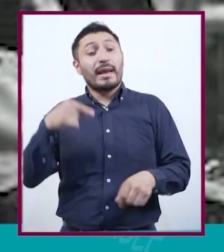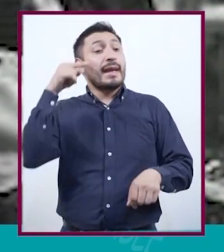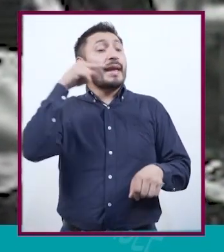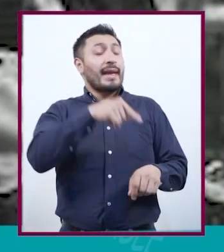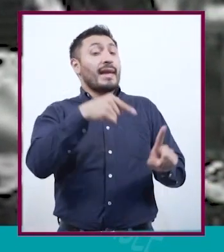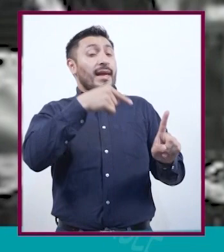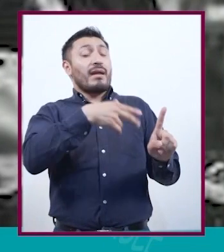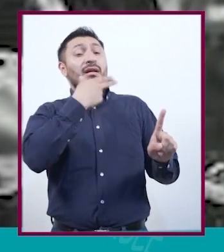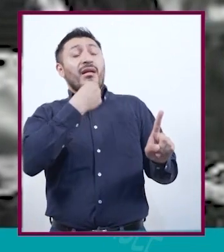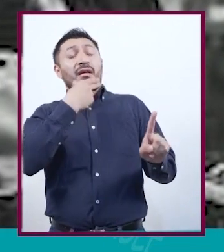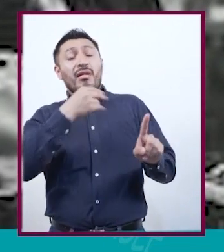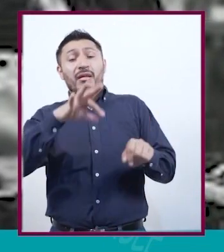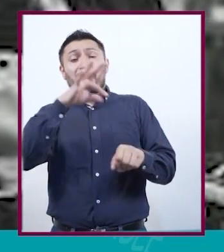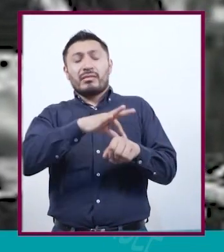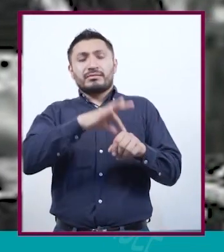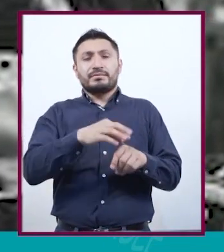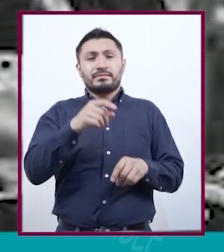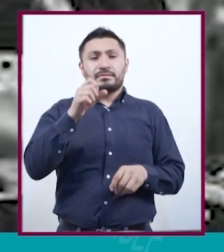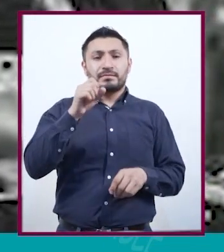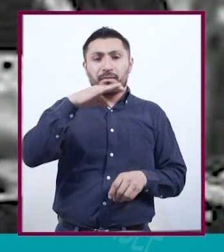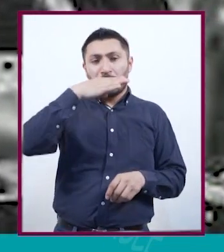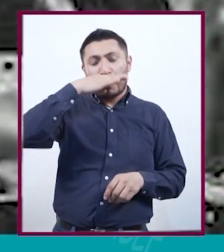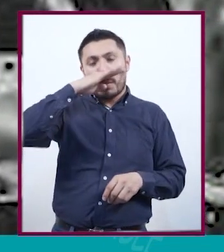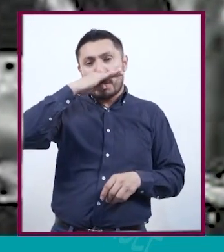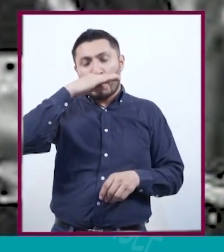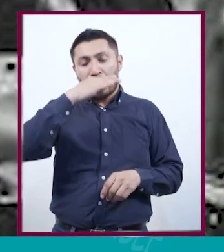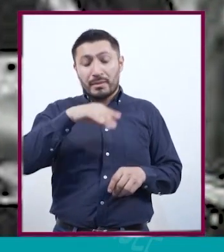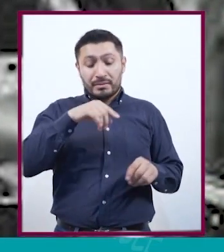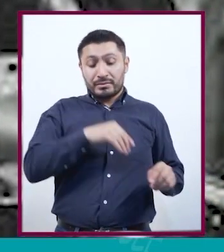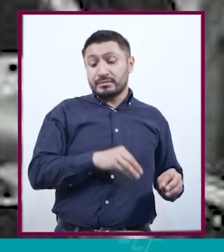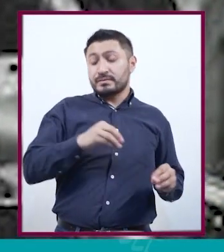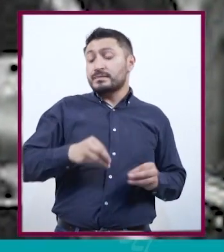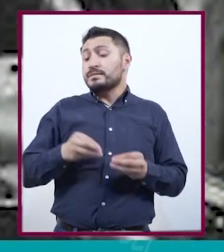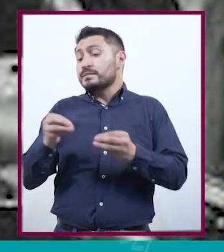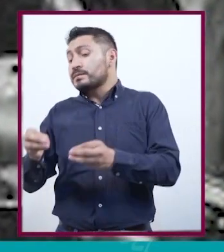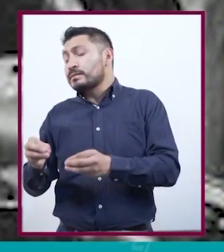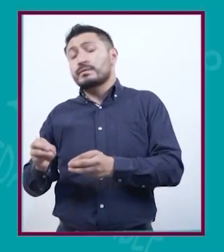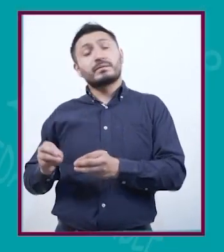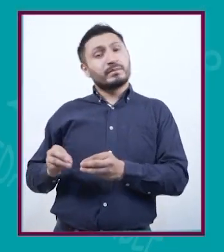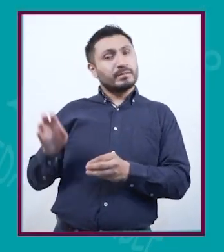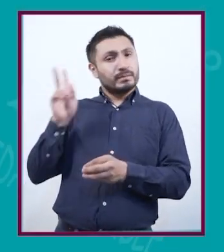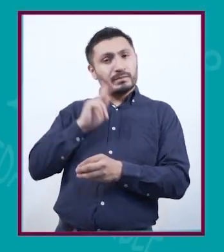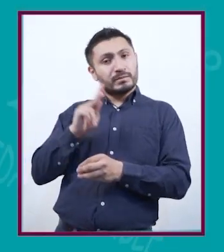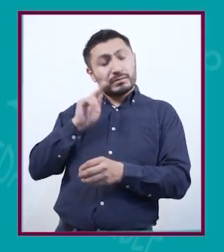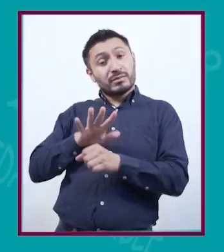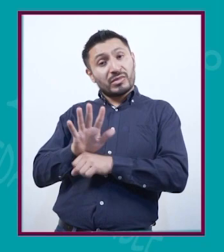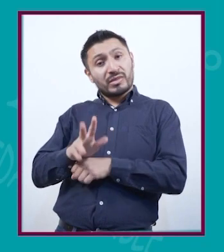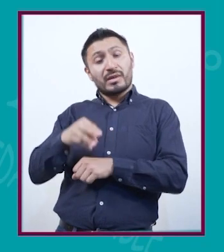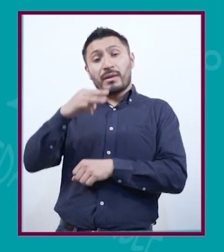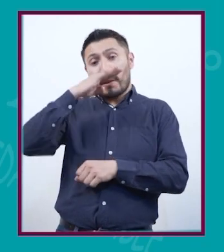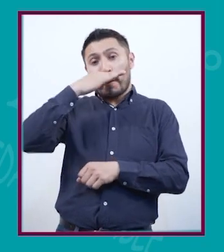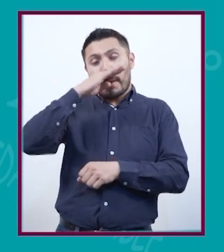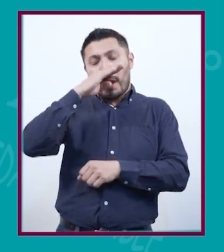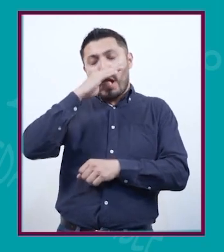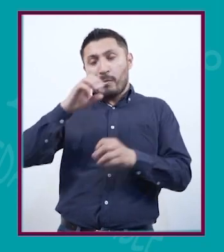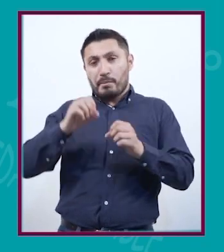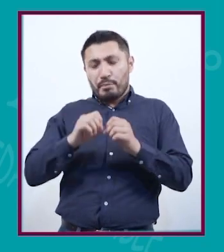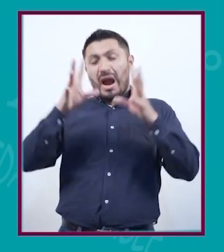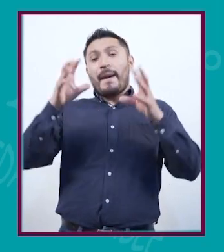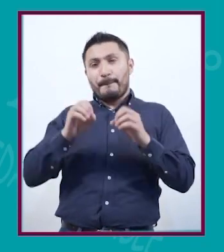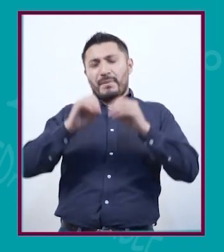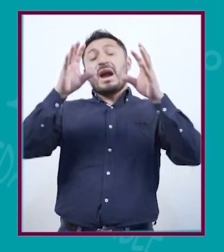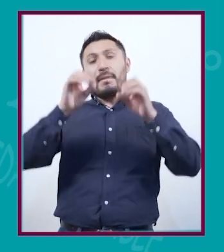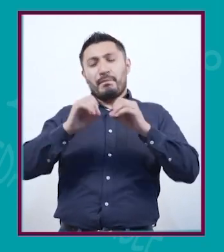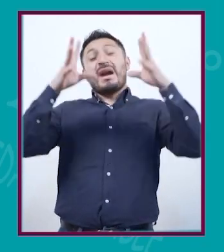Spencer colocó algunas semillas de maíz para hacer palomitas cerca del tubo para ver qué pasaba. El maíz se